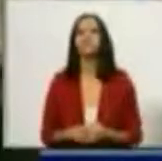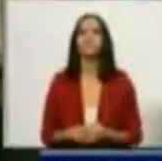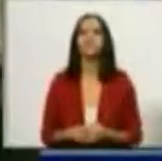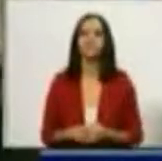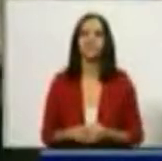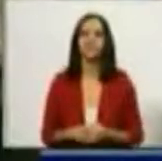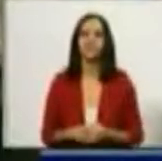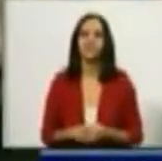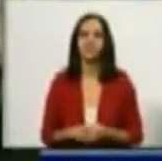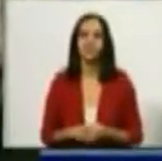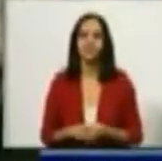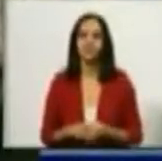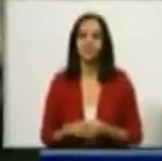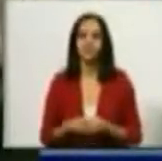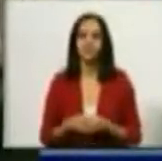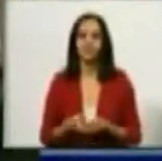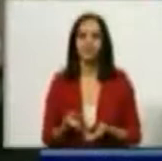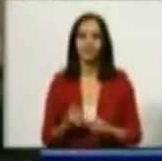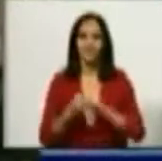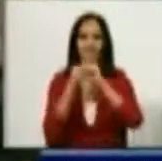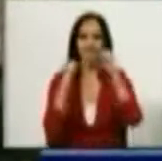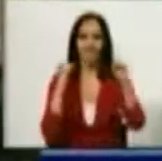mañana hay más Antonio López